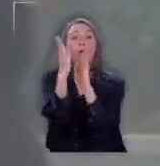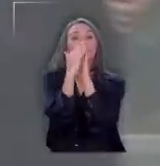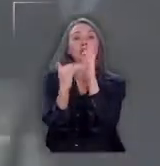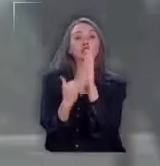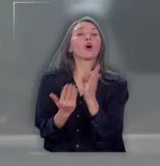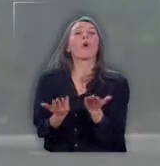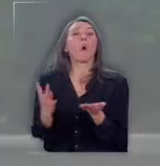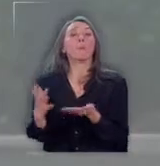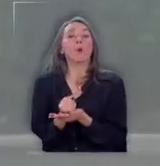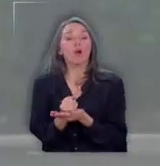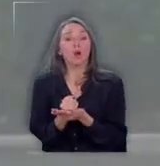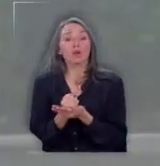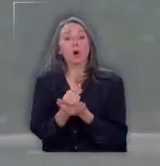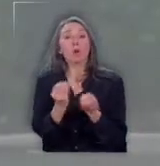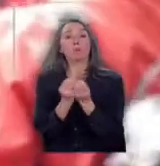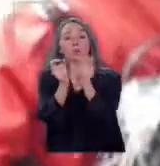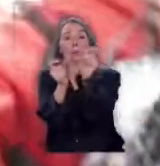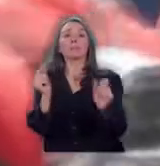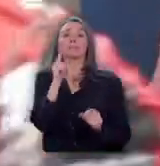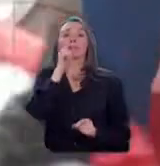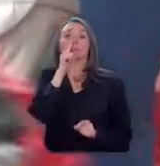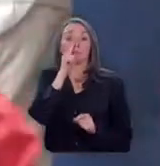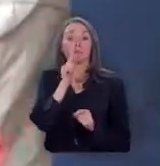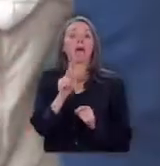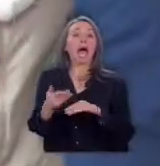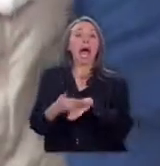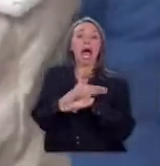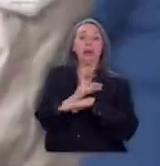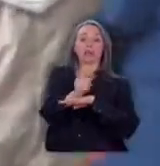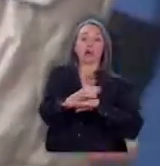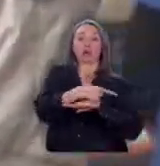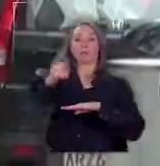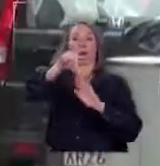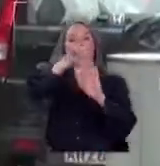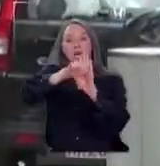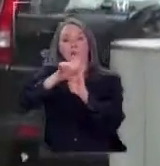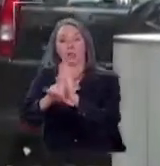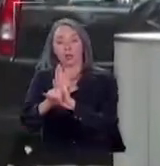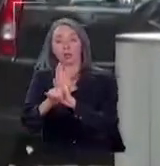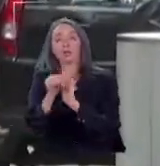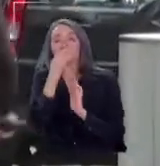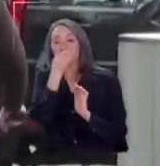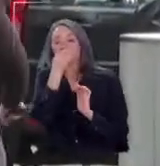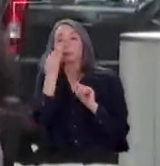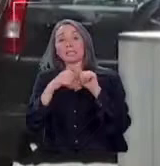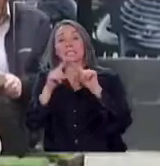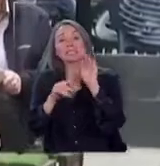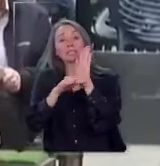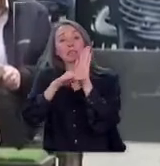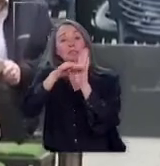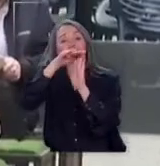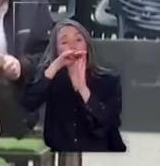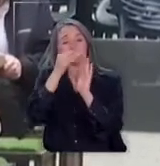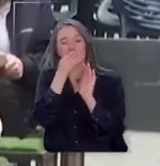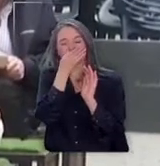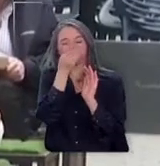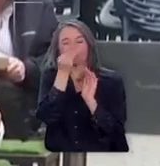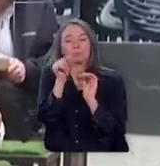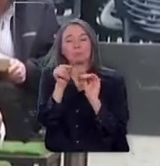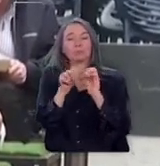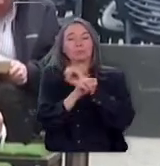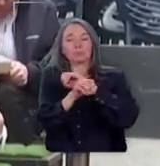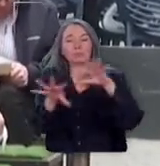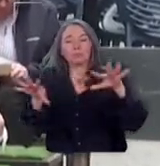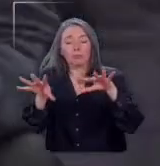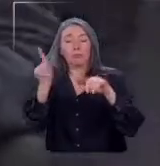sido primero el alto testeo luego el temprano confinamiento y finalmente este esquema por fases para ir potenciando su economía tras la